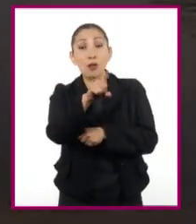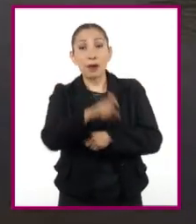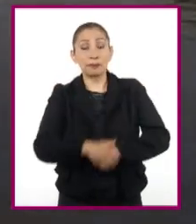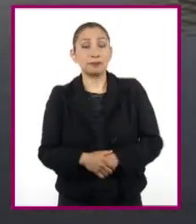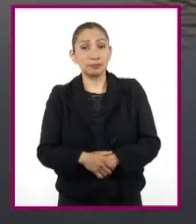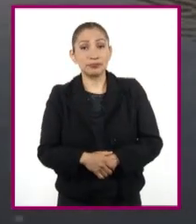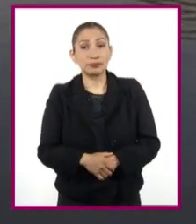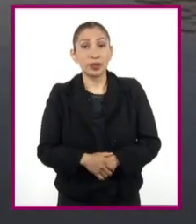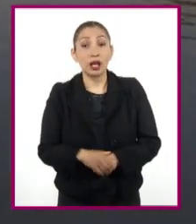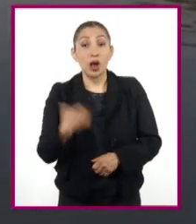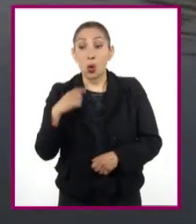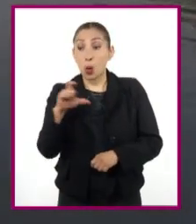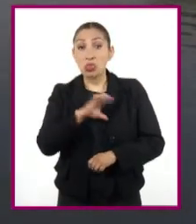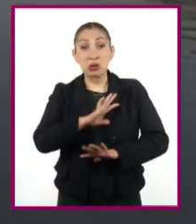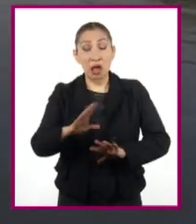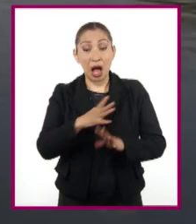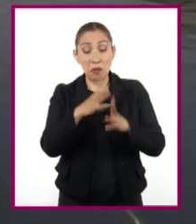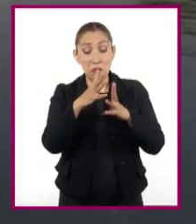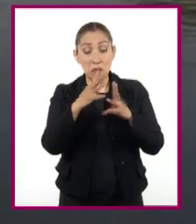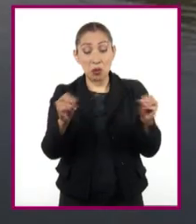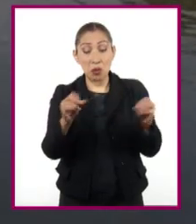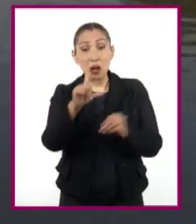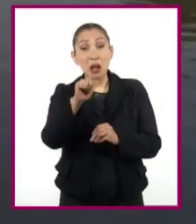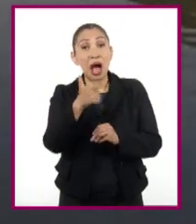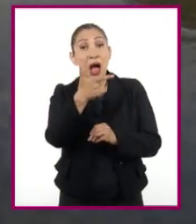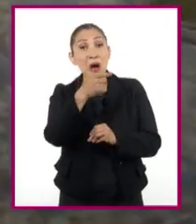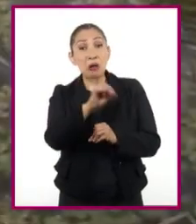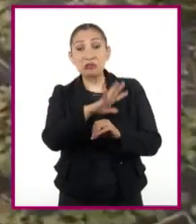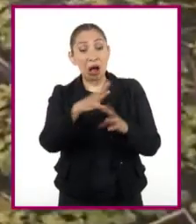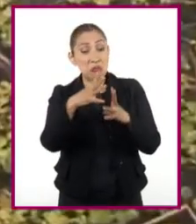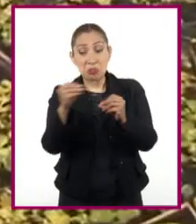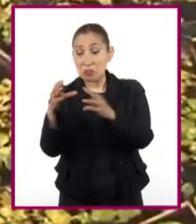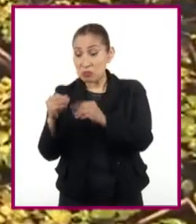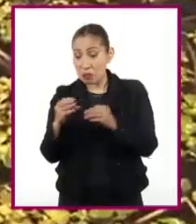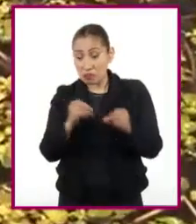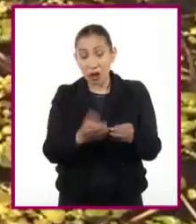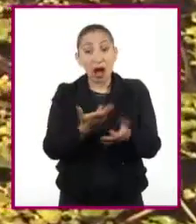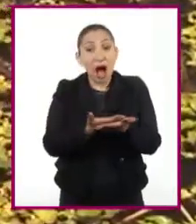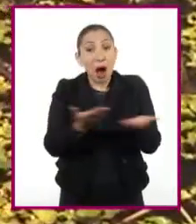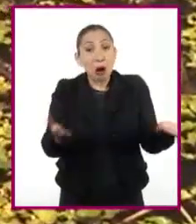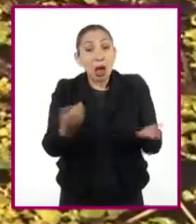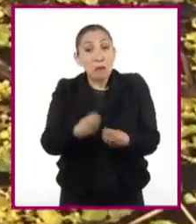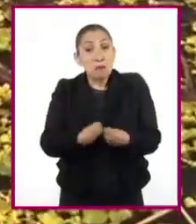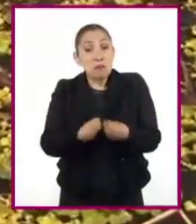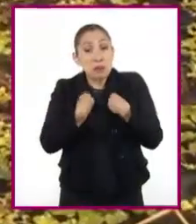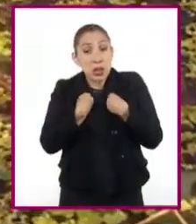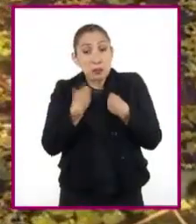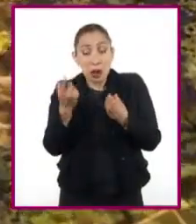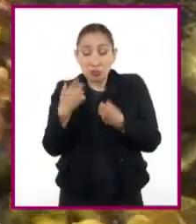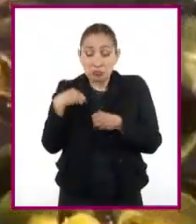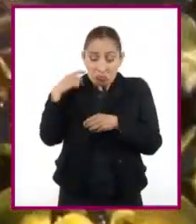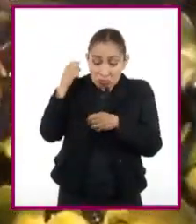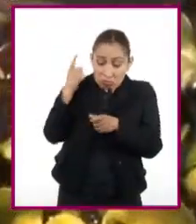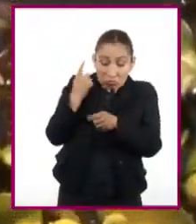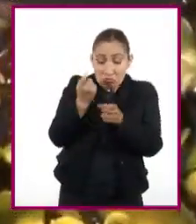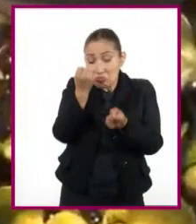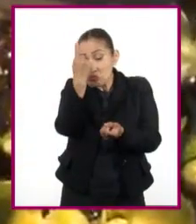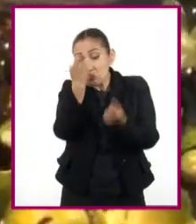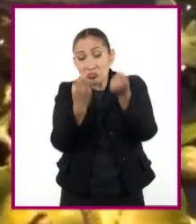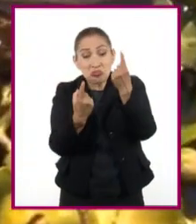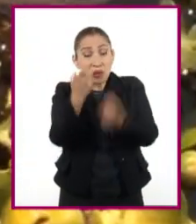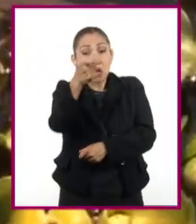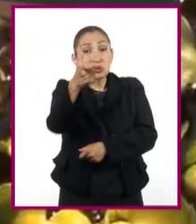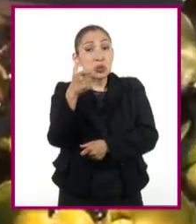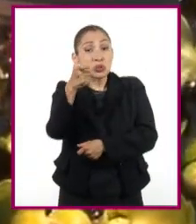aguas. Con la desaparición de los antiguos lagos, en la actualidad apenas sobrevive en las contaminadas aguas de los